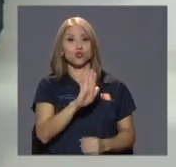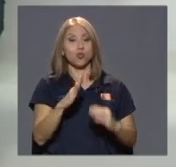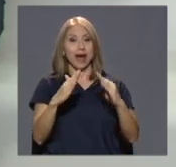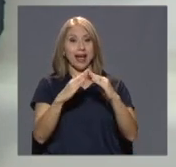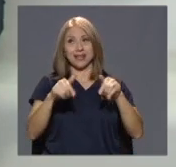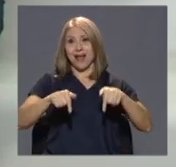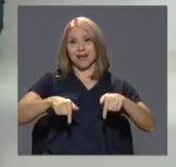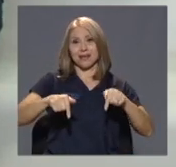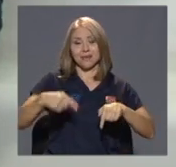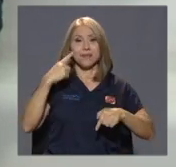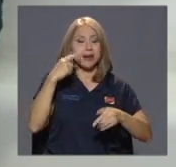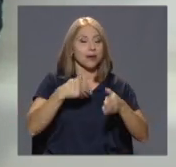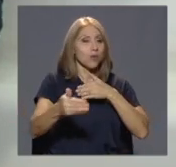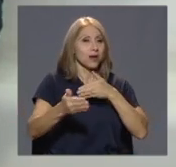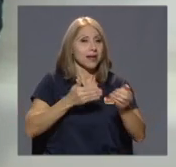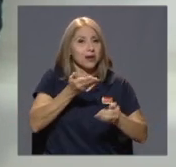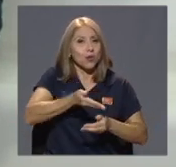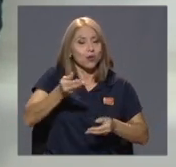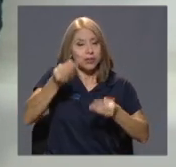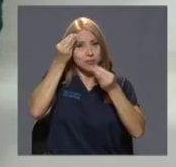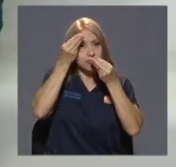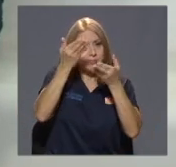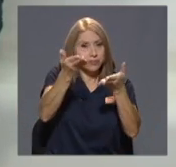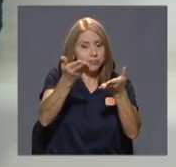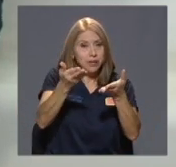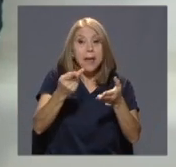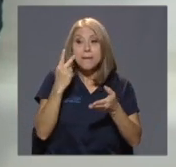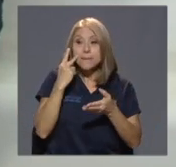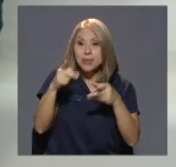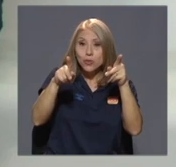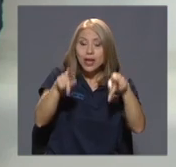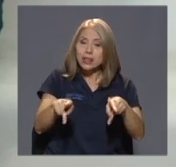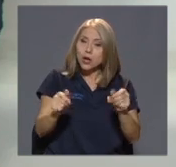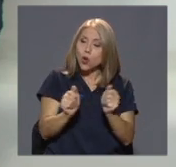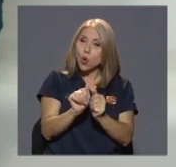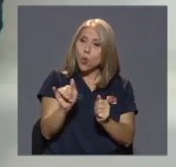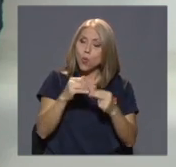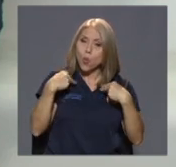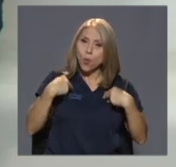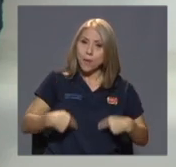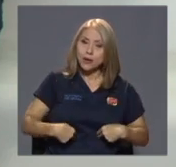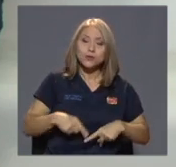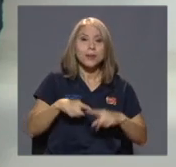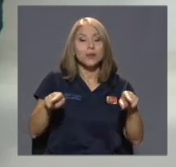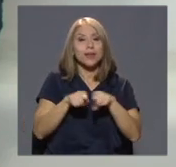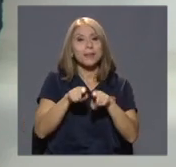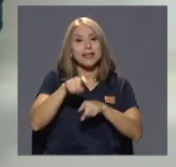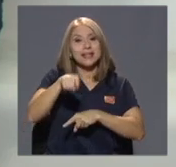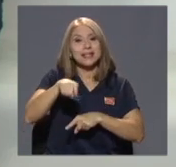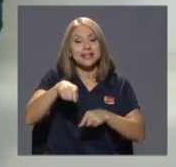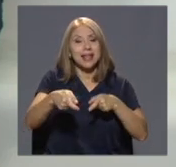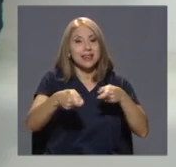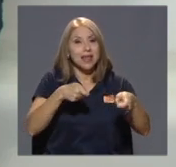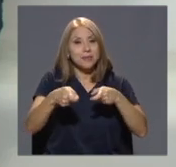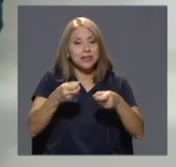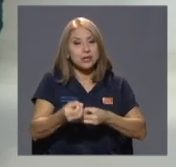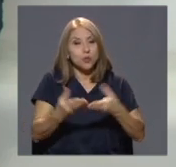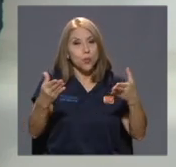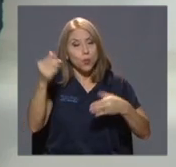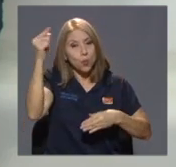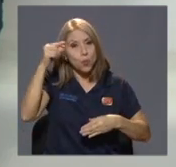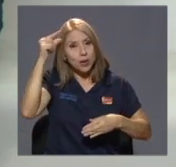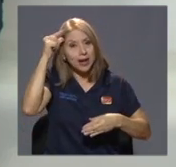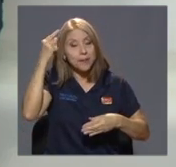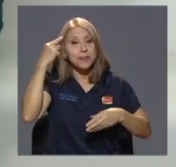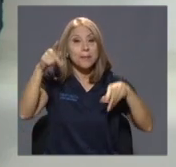quiera informarnos, como dice usted, desde la humanización, pero sobre todo desde la necesidad de la administración pública para que la gente haga algo que es fundamental